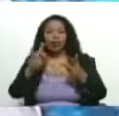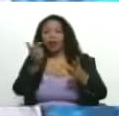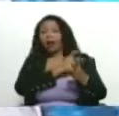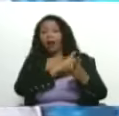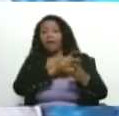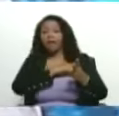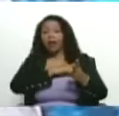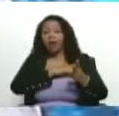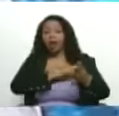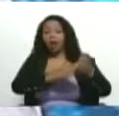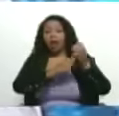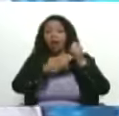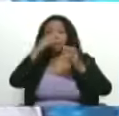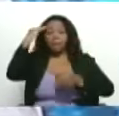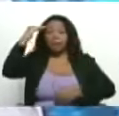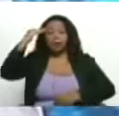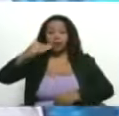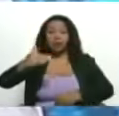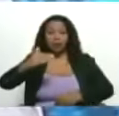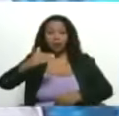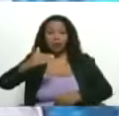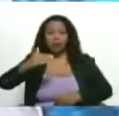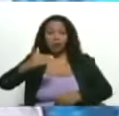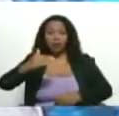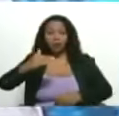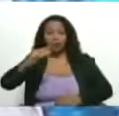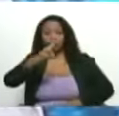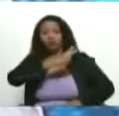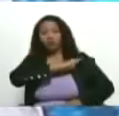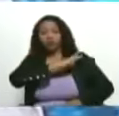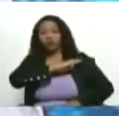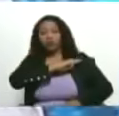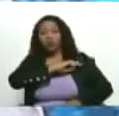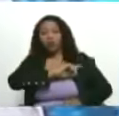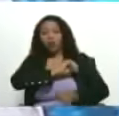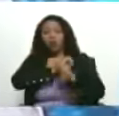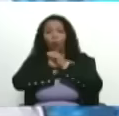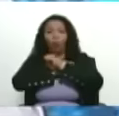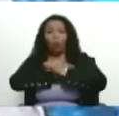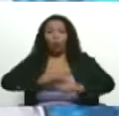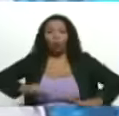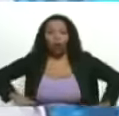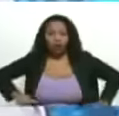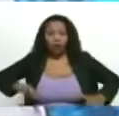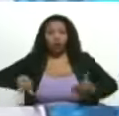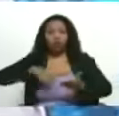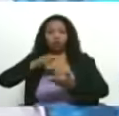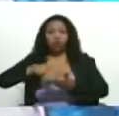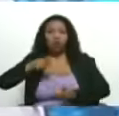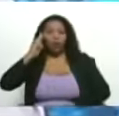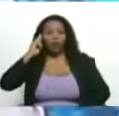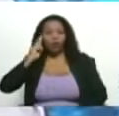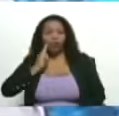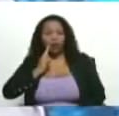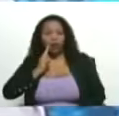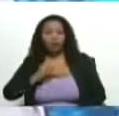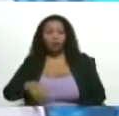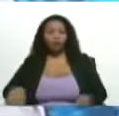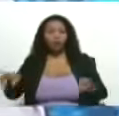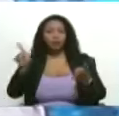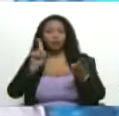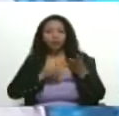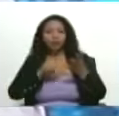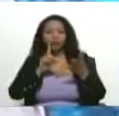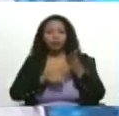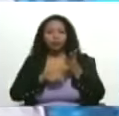Elio Estrada Paredes, comandante de la Guardia Nacional Bolivariana. En cuarto